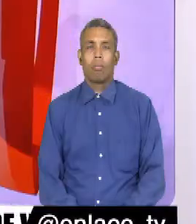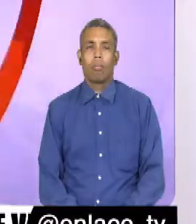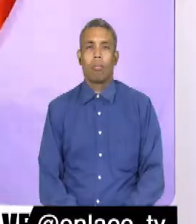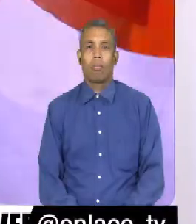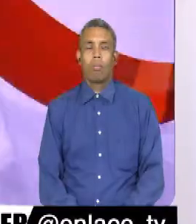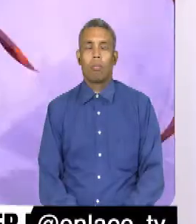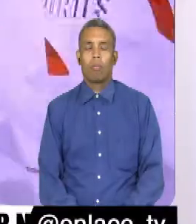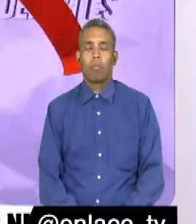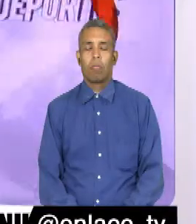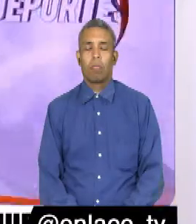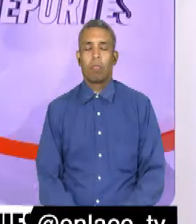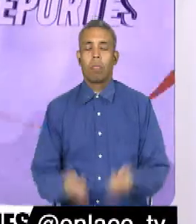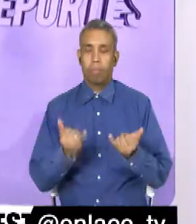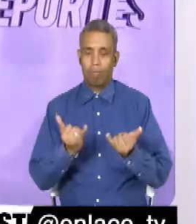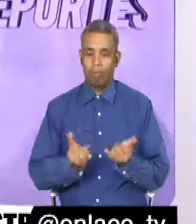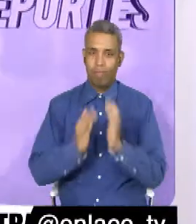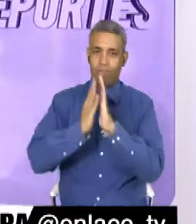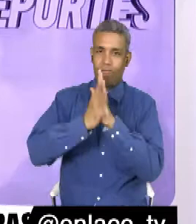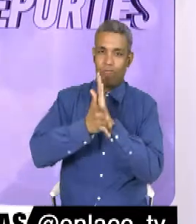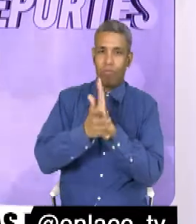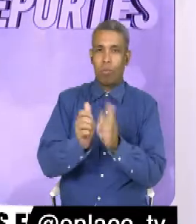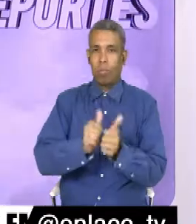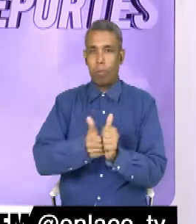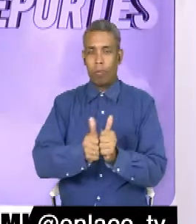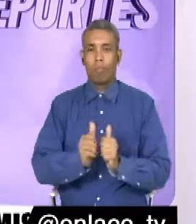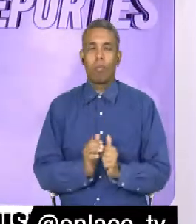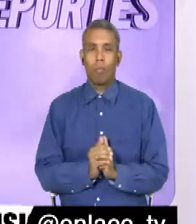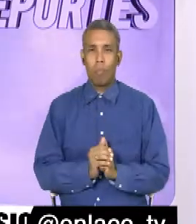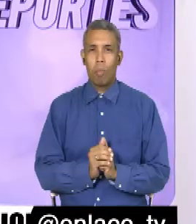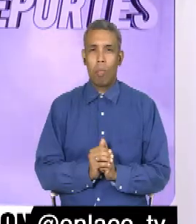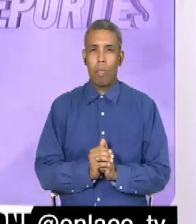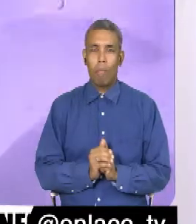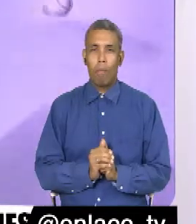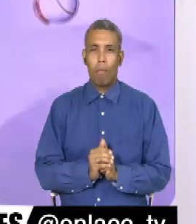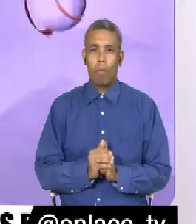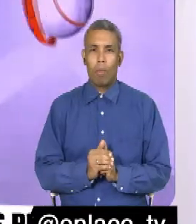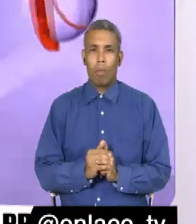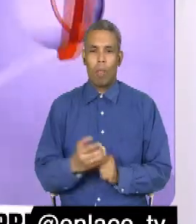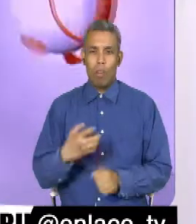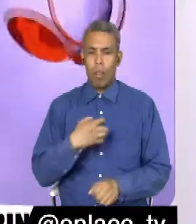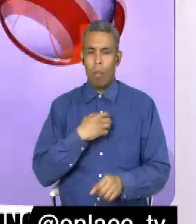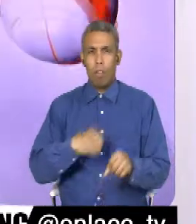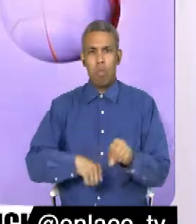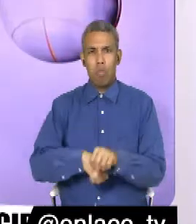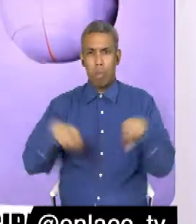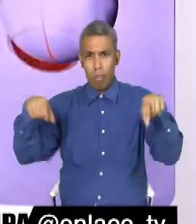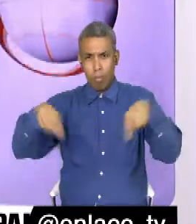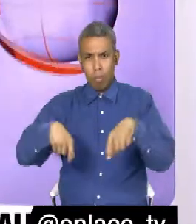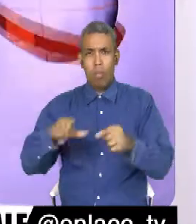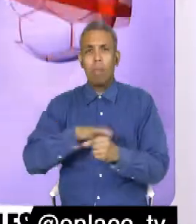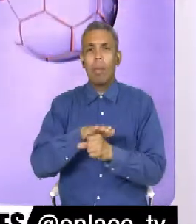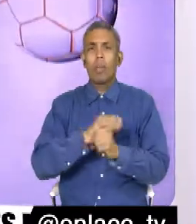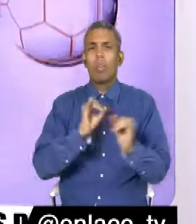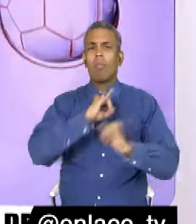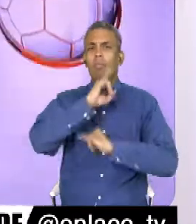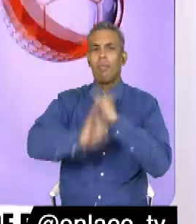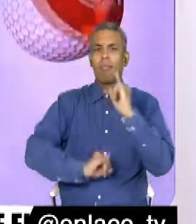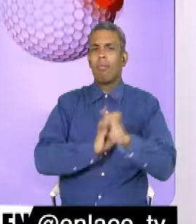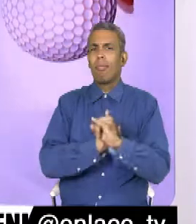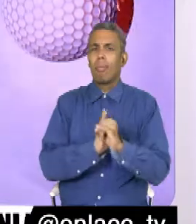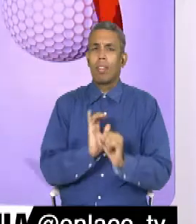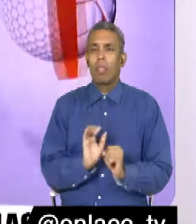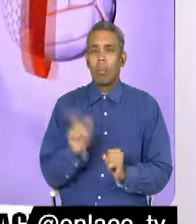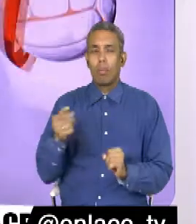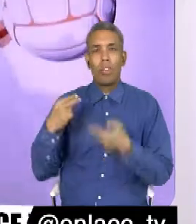minutos del mediodía, ya está aquí toda la información deportiva. El torneo de minifútbol que se desarrolla en el barrio internacional denominado Panitas es liderado por la